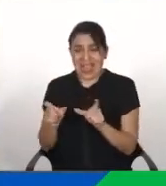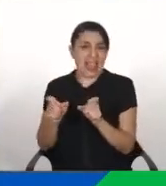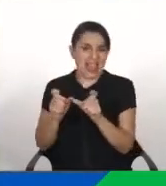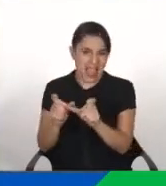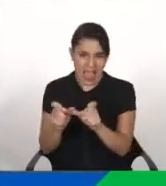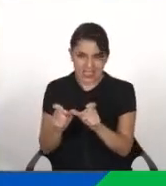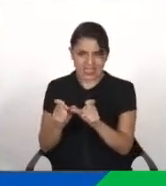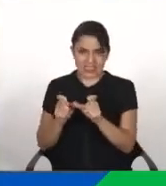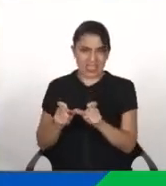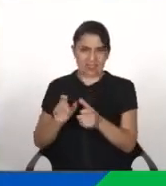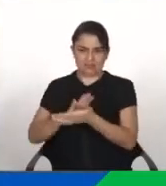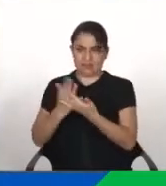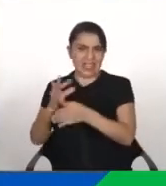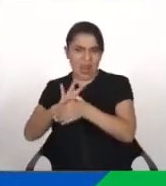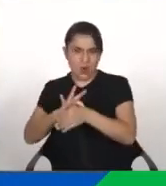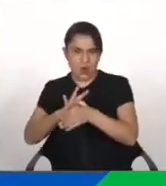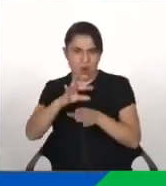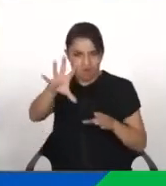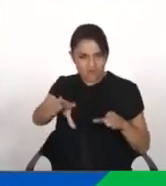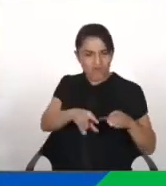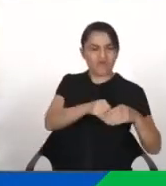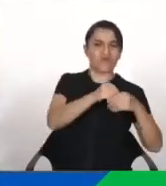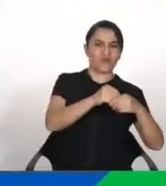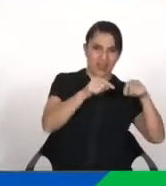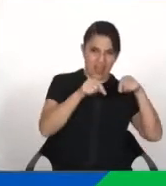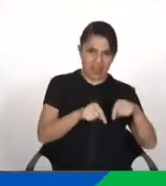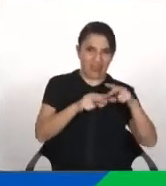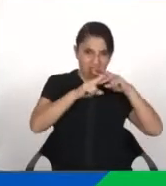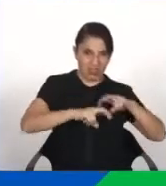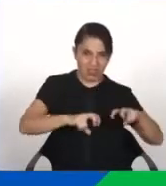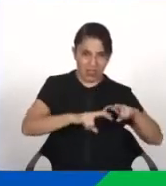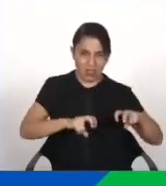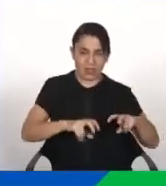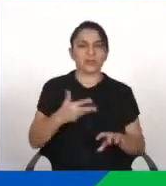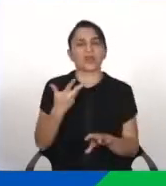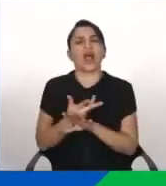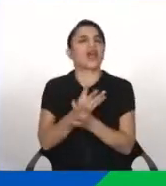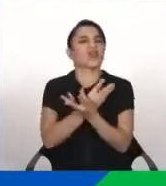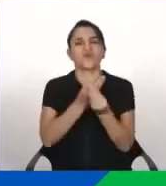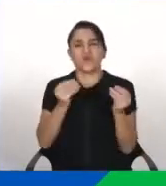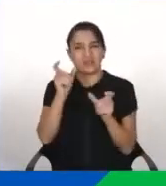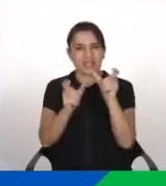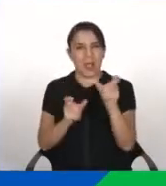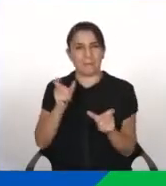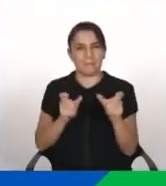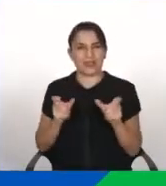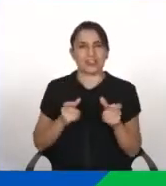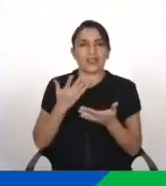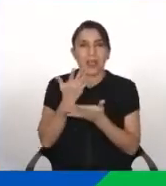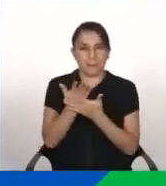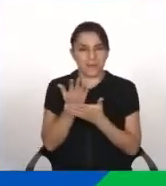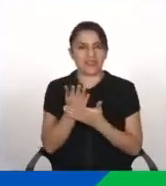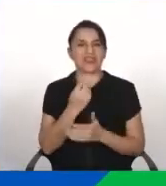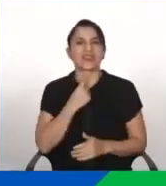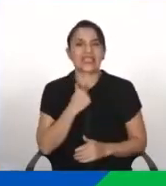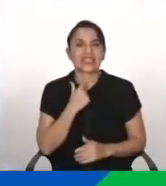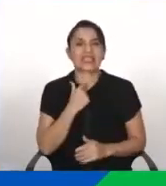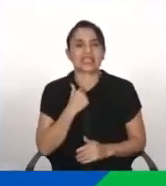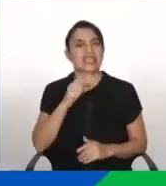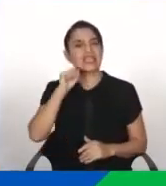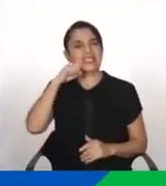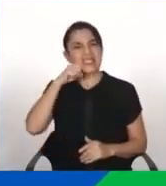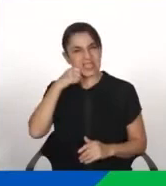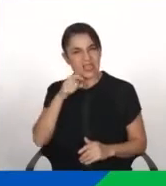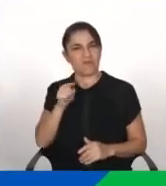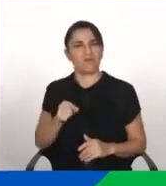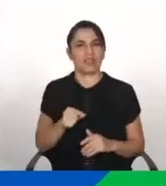montón de disciplinas. Bueno, en este momento hay muchas personas en el chat que yo creo que están interesados en lo que es la biomedicina